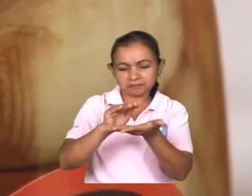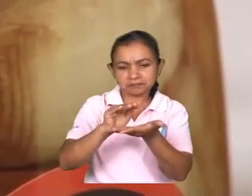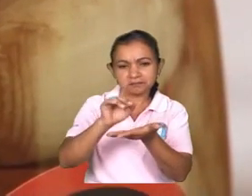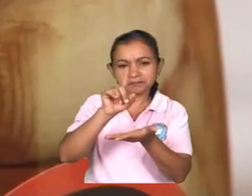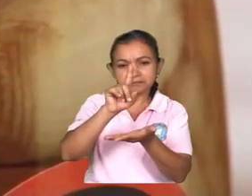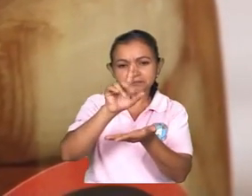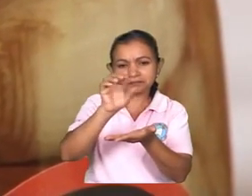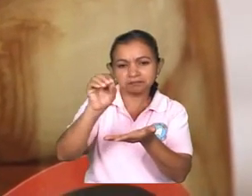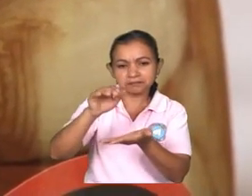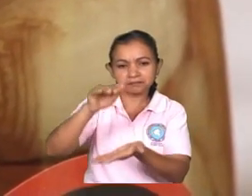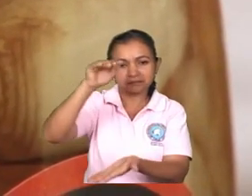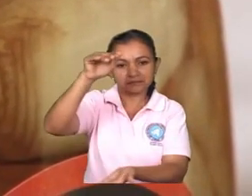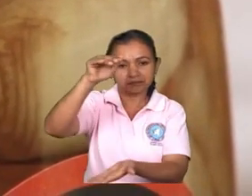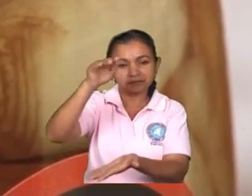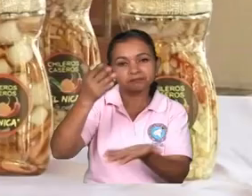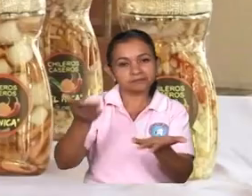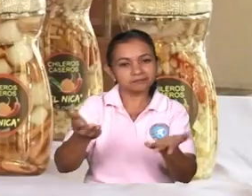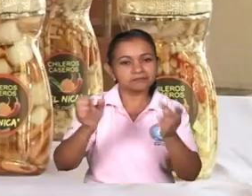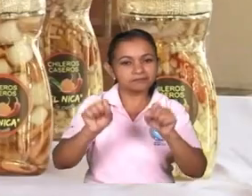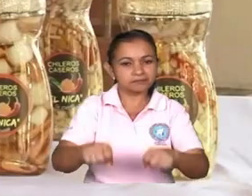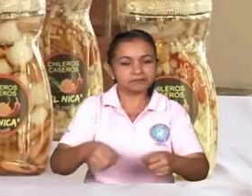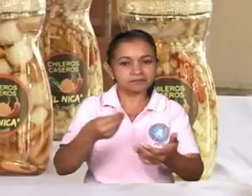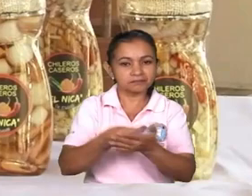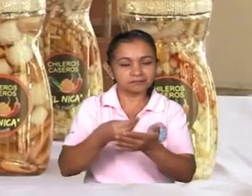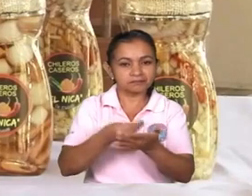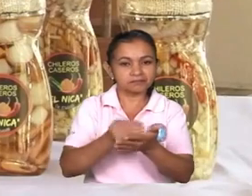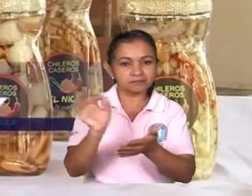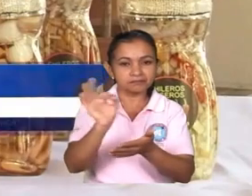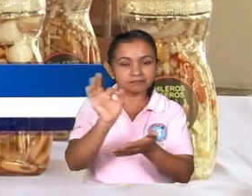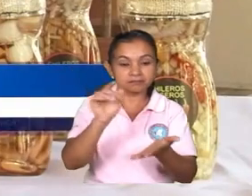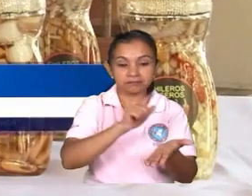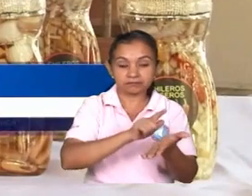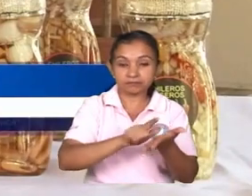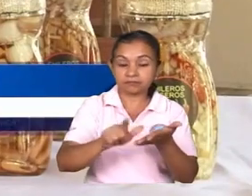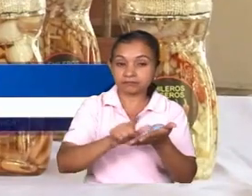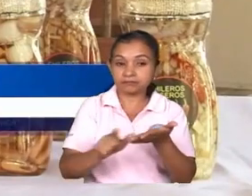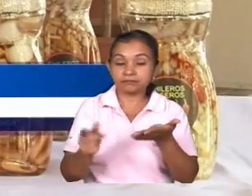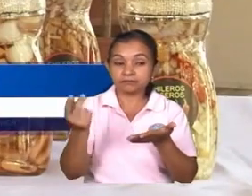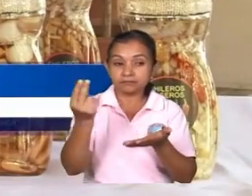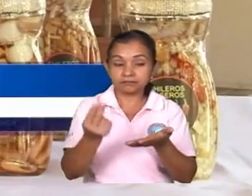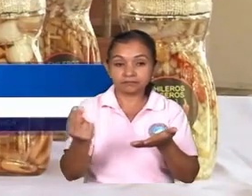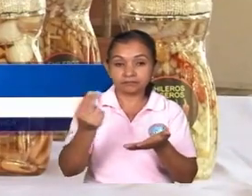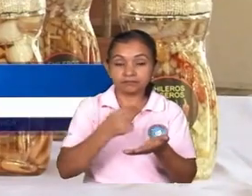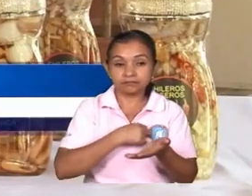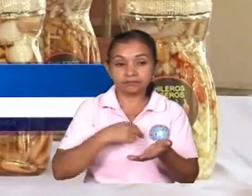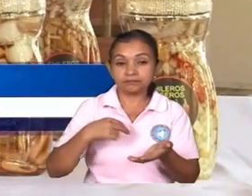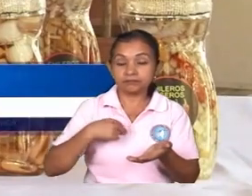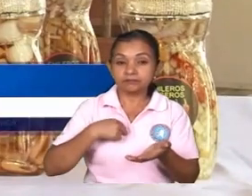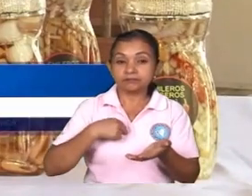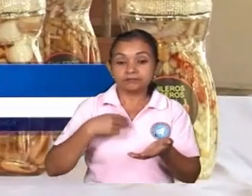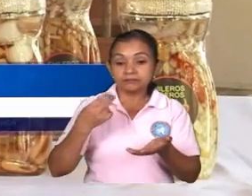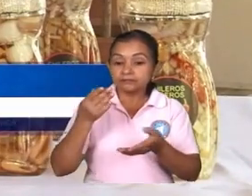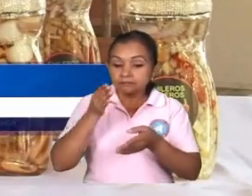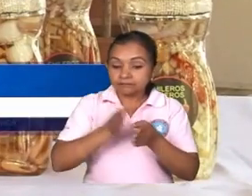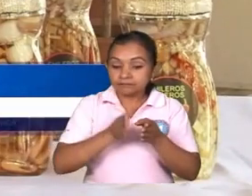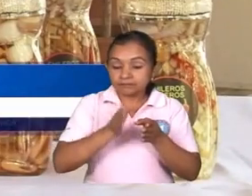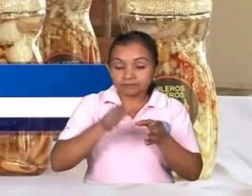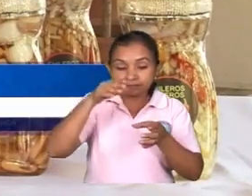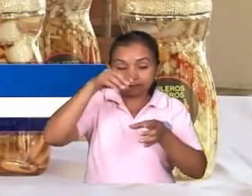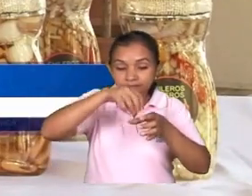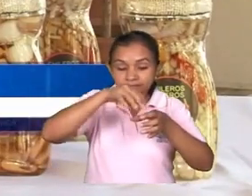100 córdobas el más grande. Las medidas de higiene que se han tomado al producirlo y al